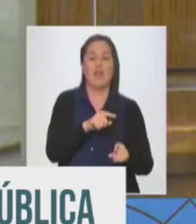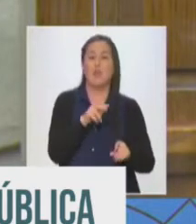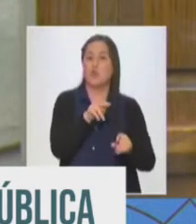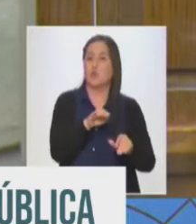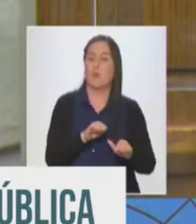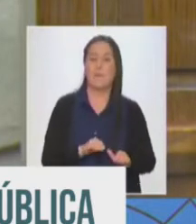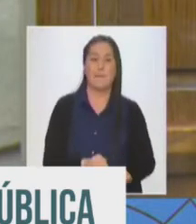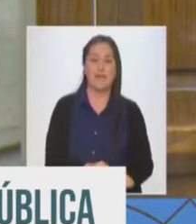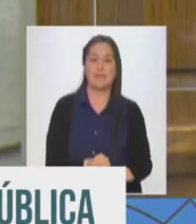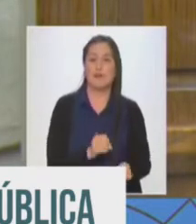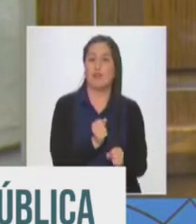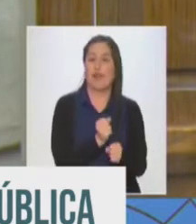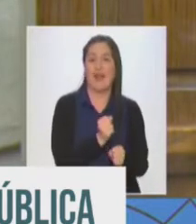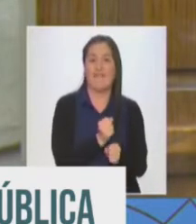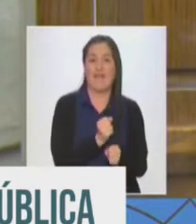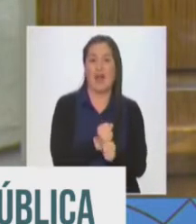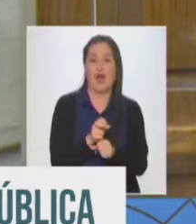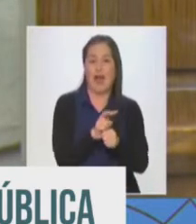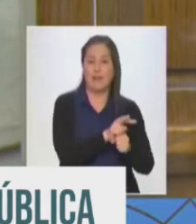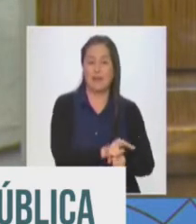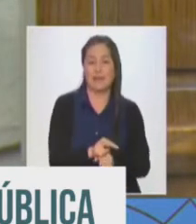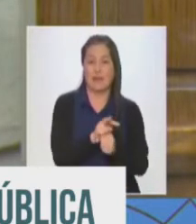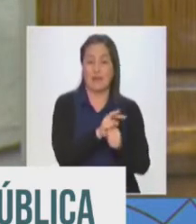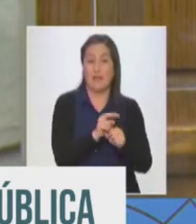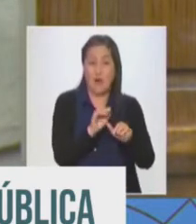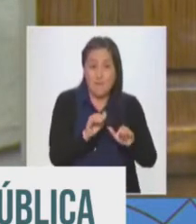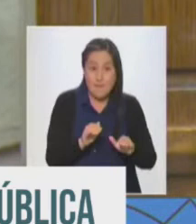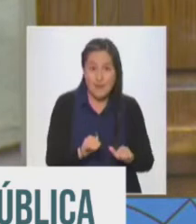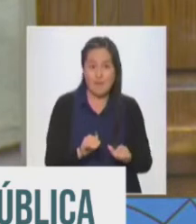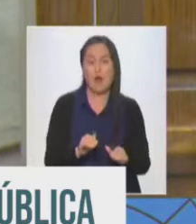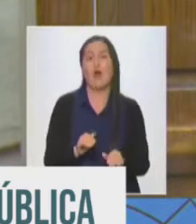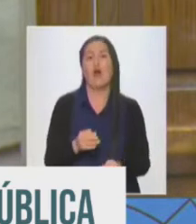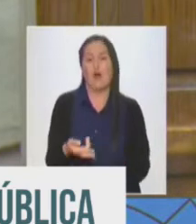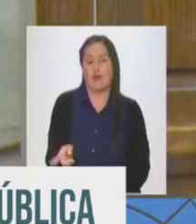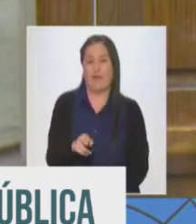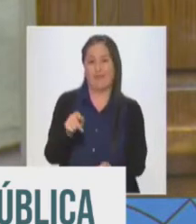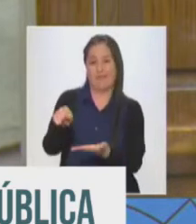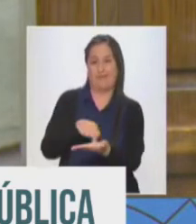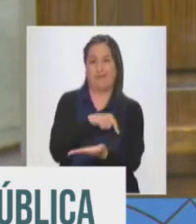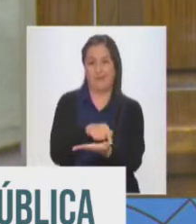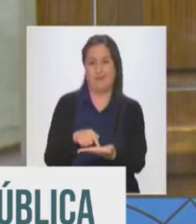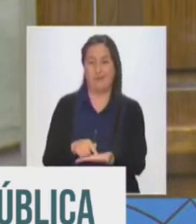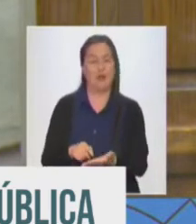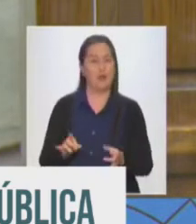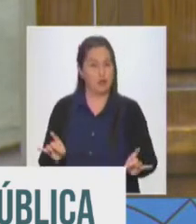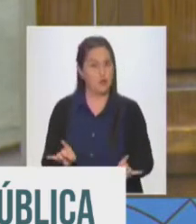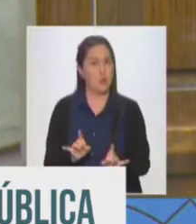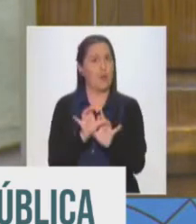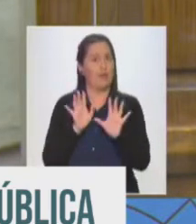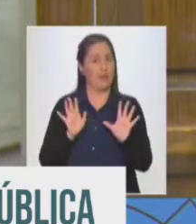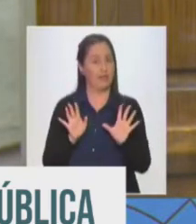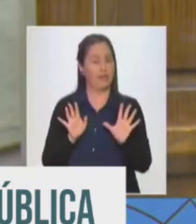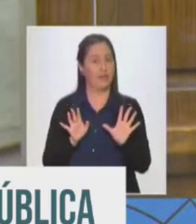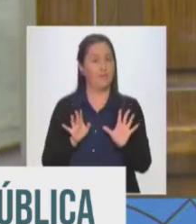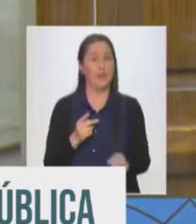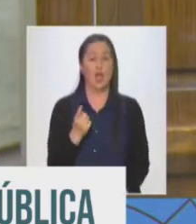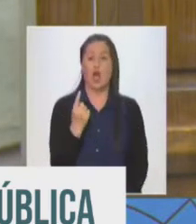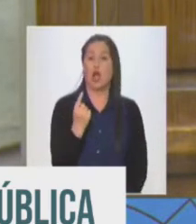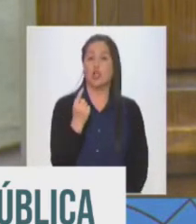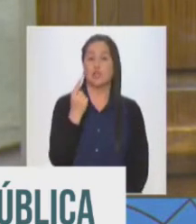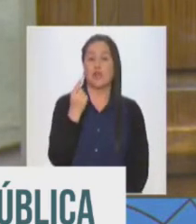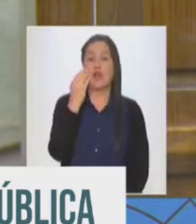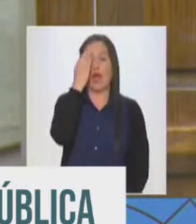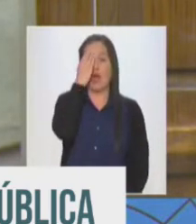administrativo que rechazó la calificación del mismo, lo cual desde luego llama la atención. Y es así como el 11 de agosto